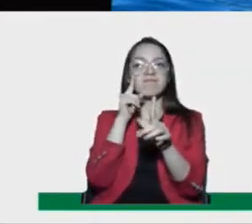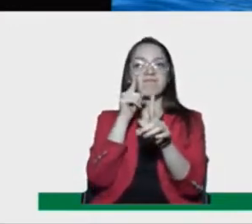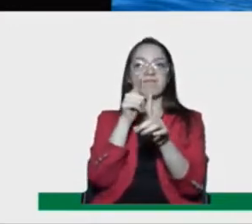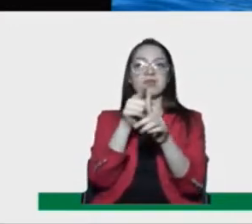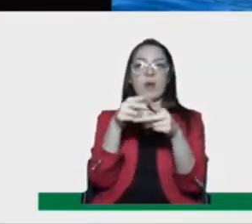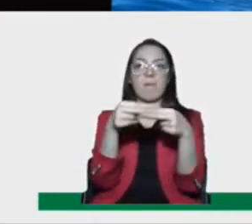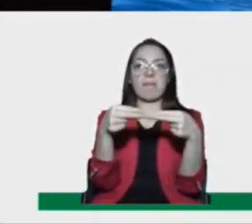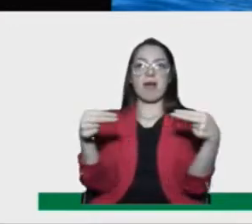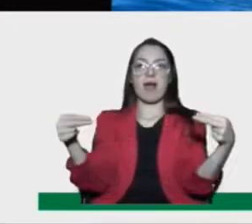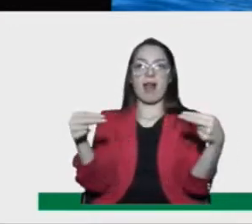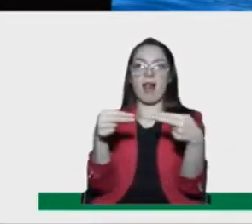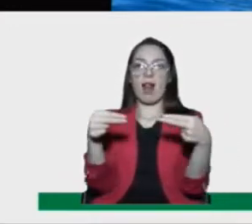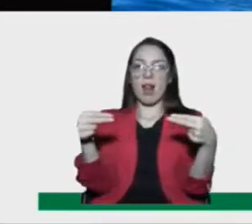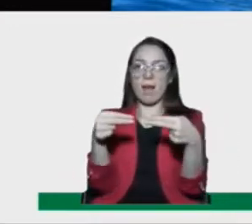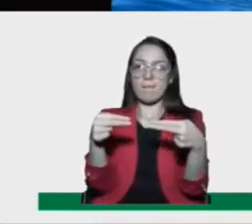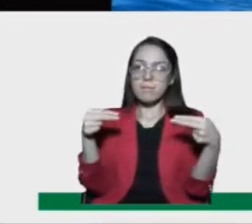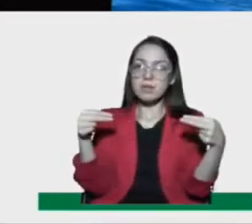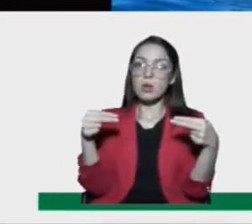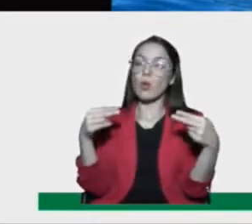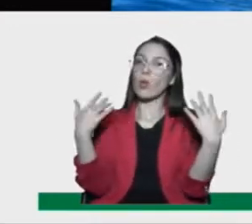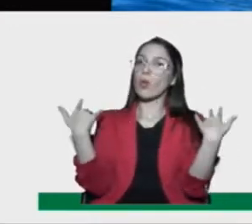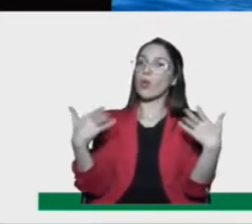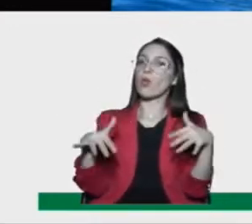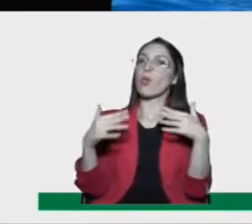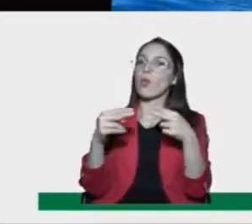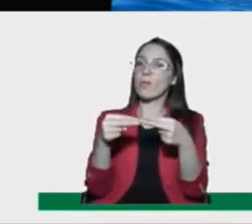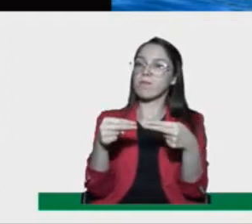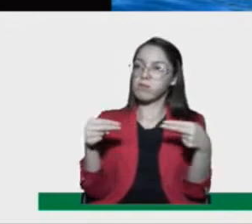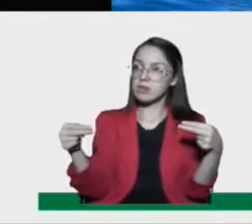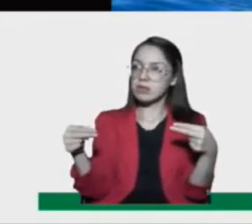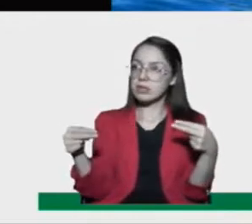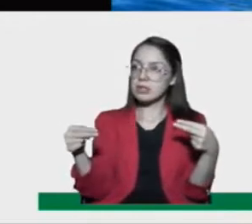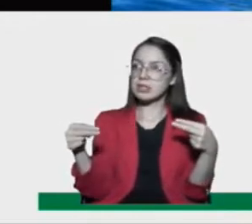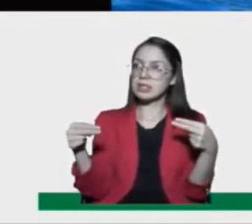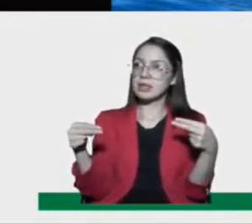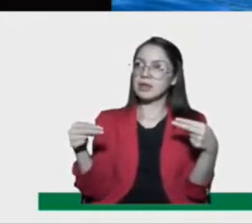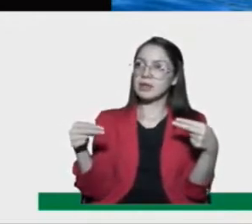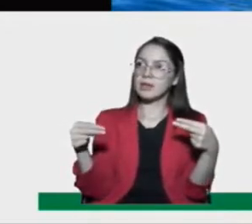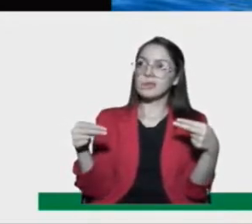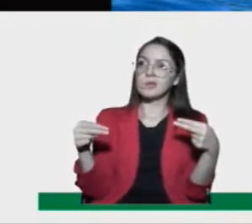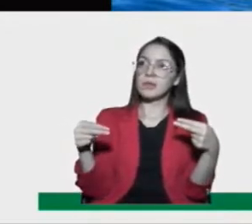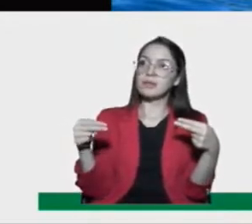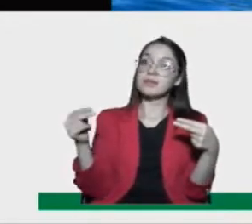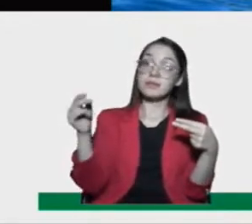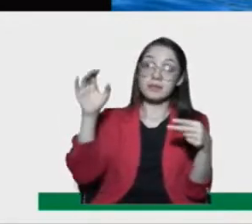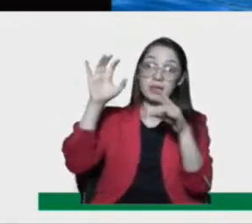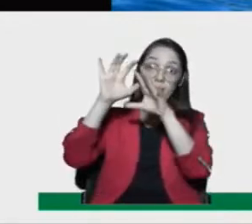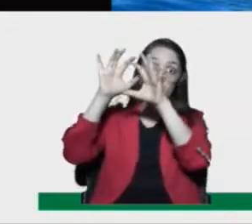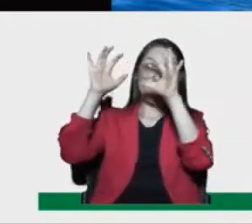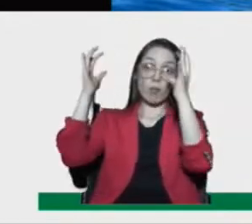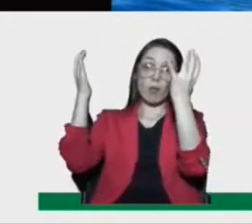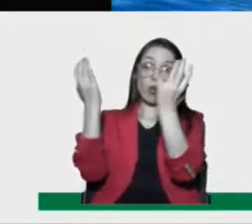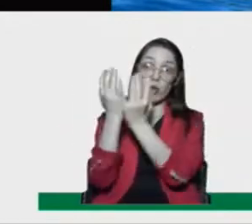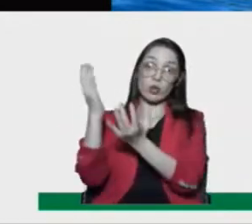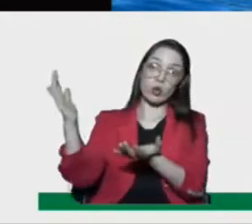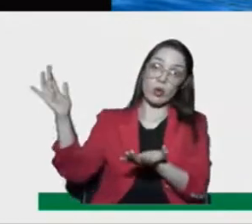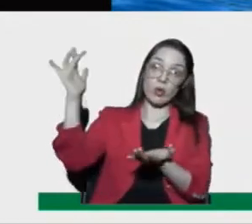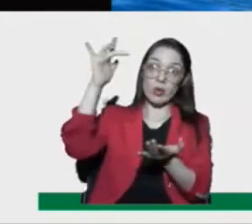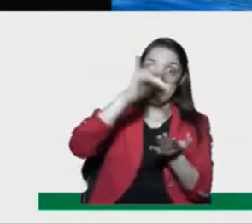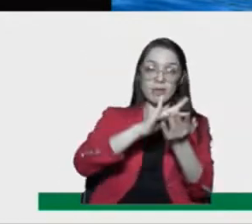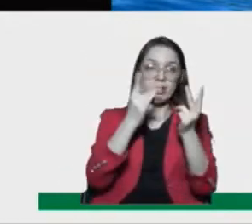larga amplia quiere llegar a ser un ejemplo mundial de un destino turístico de base comunitaria